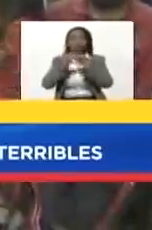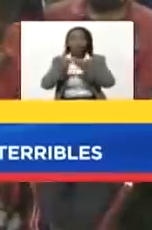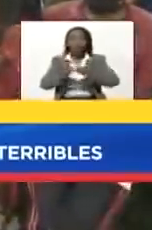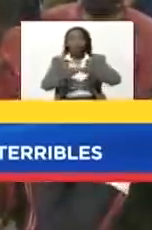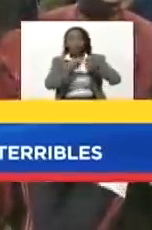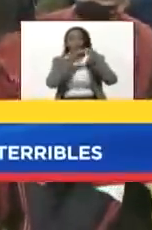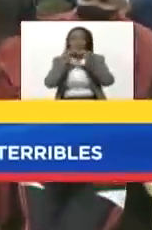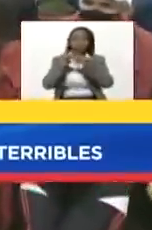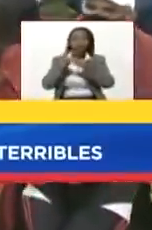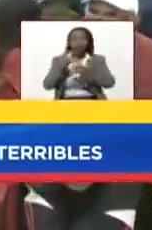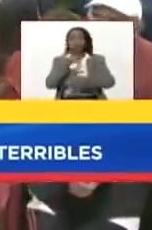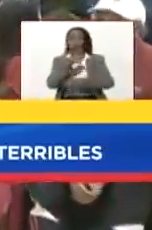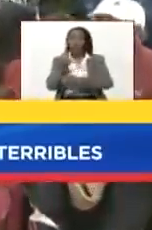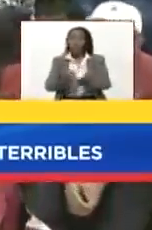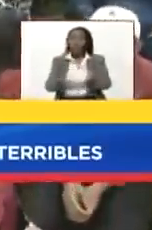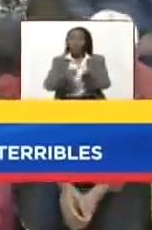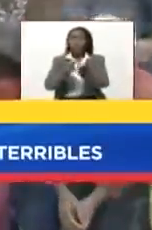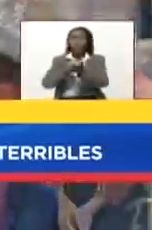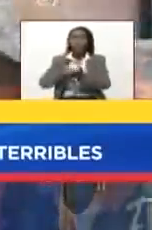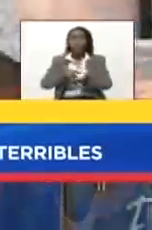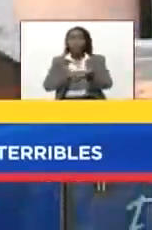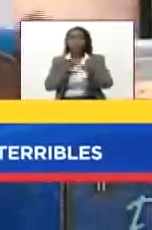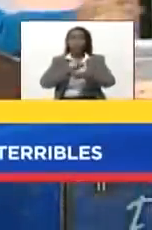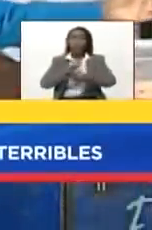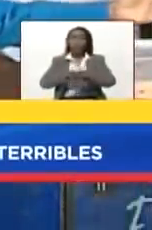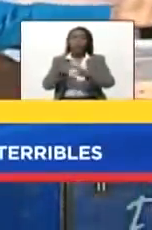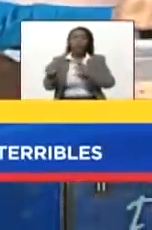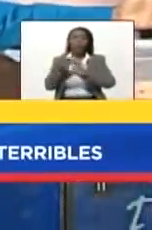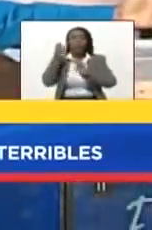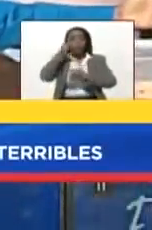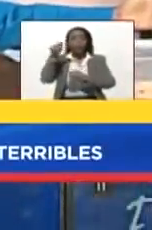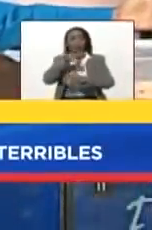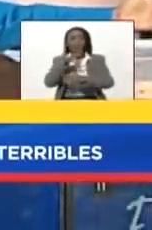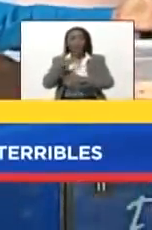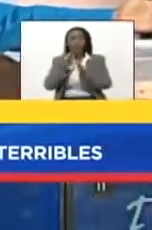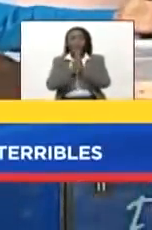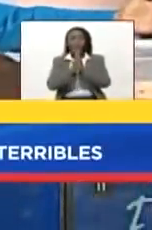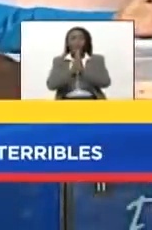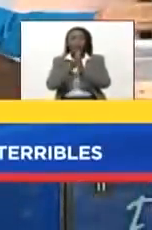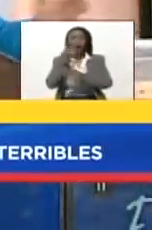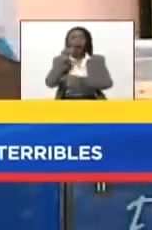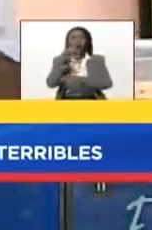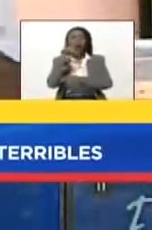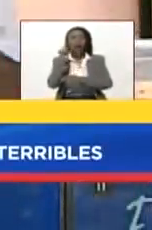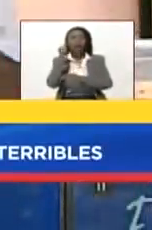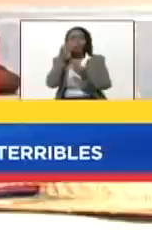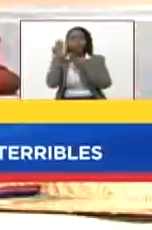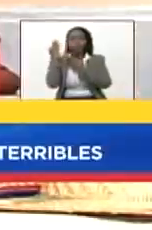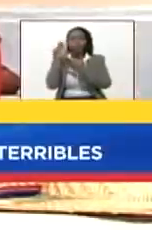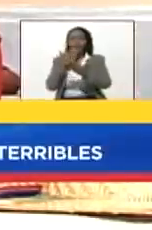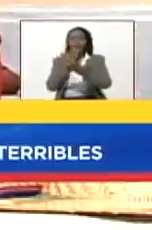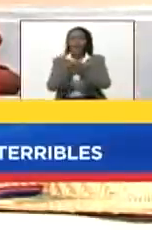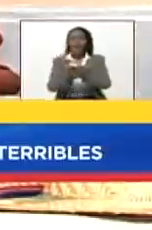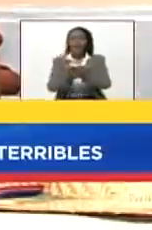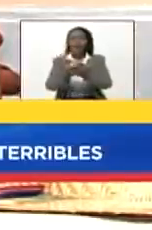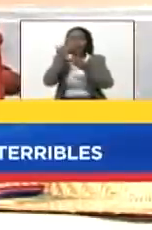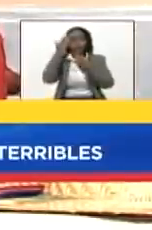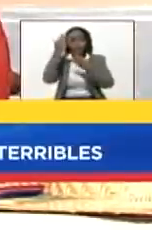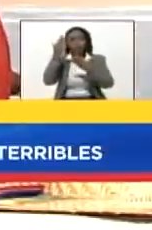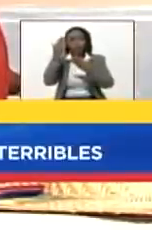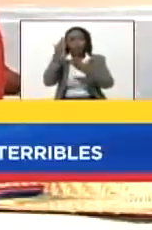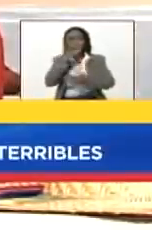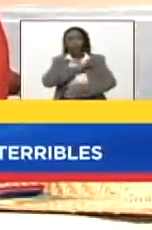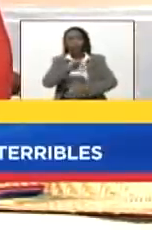reparación y la no repetición del genocidio contra nuestro pueblo. Por favor, Aloa Núñez. Gracias, presidente. Bueno, un saludo